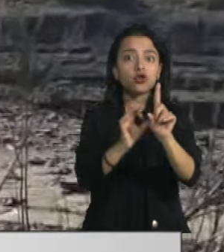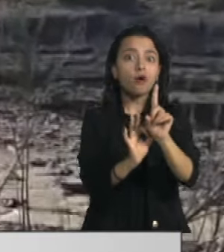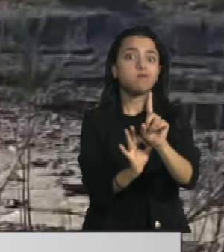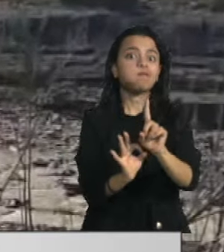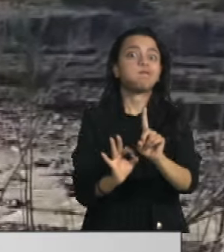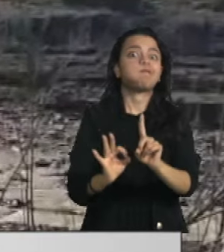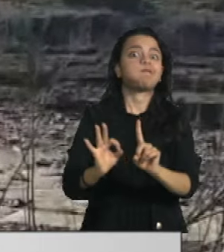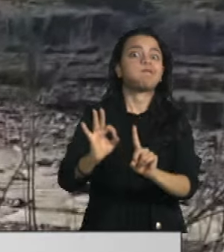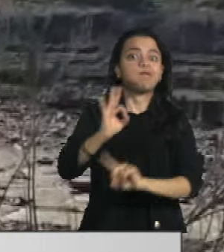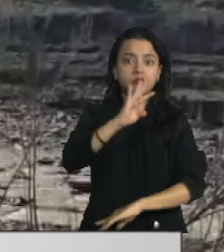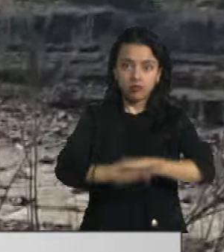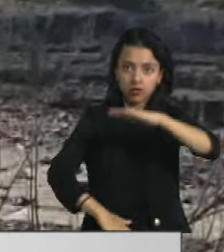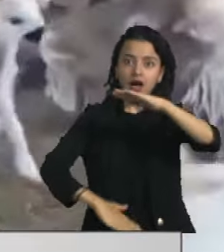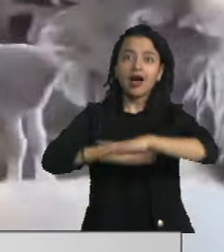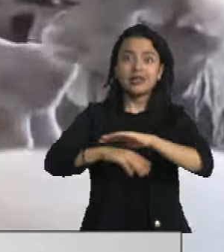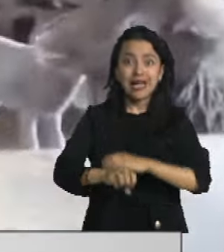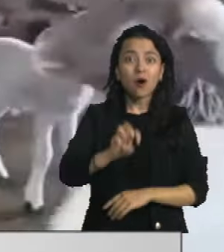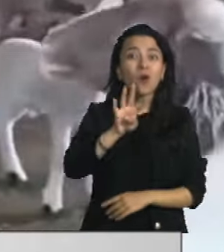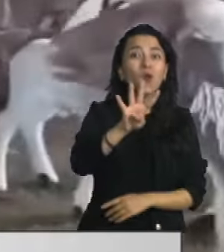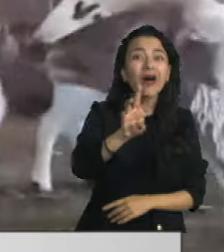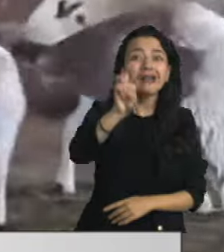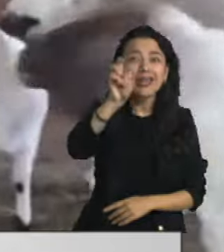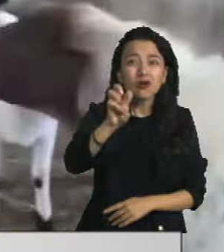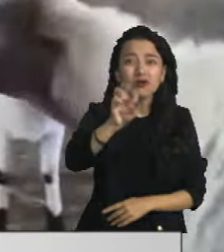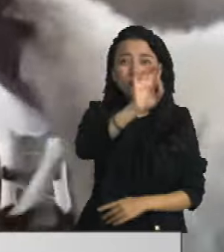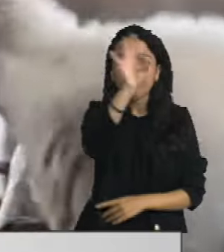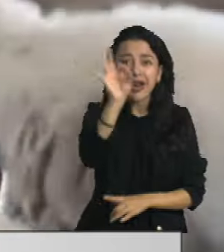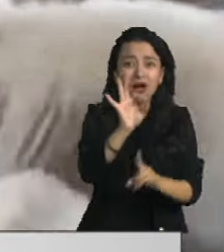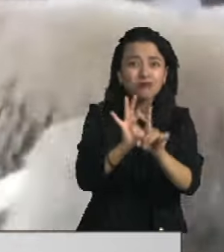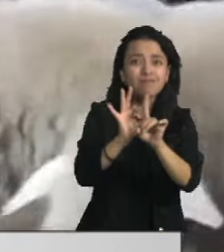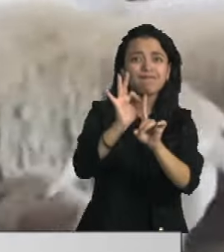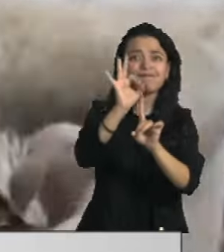temperaturas de hasta 48 grados Celsius.